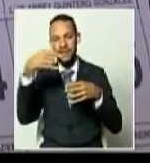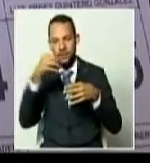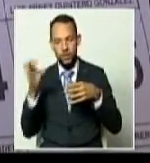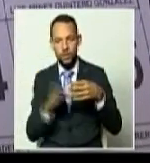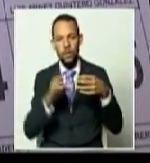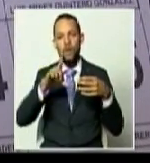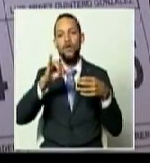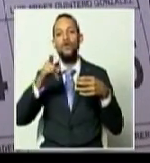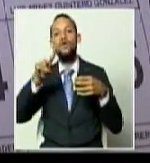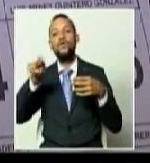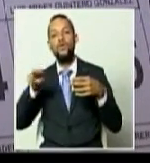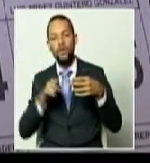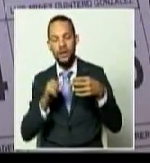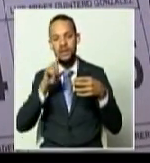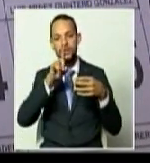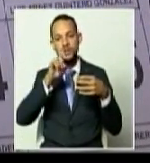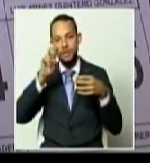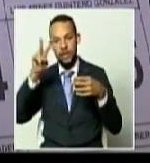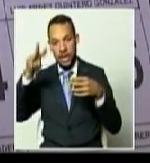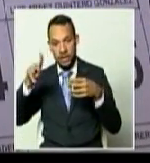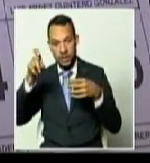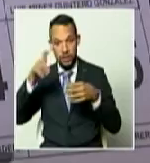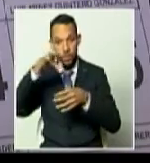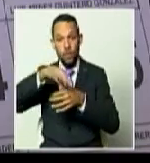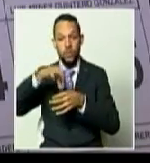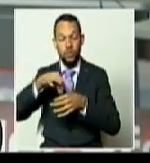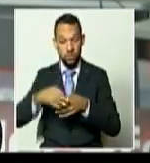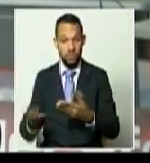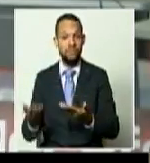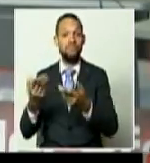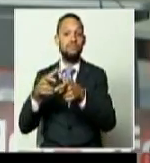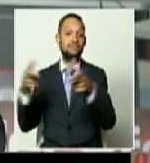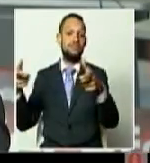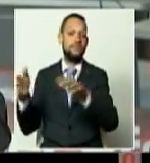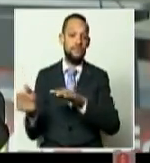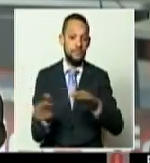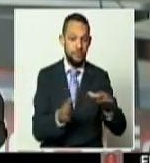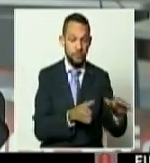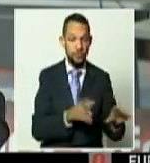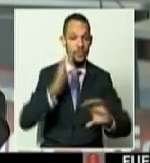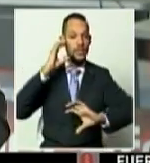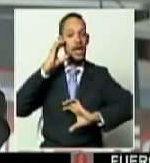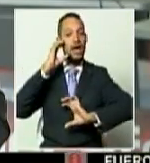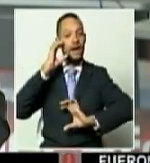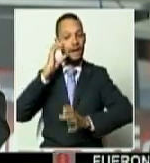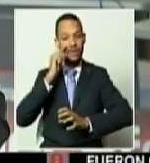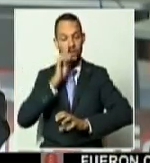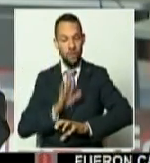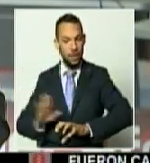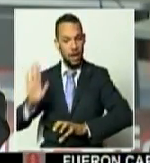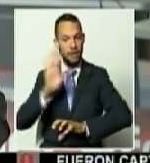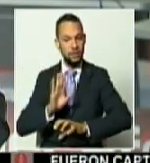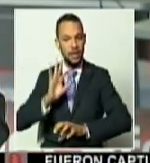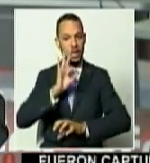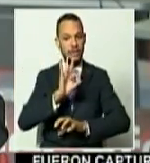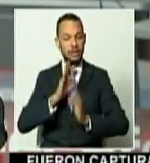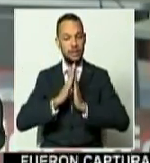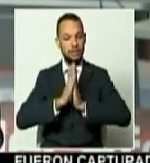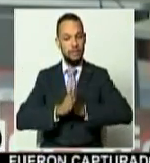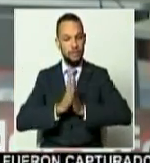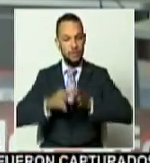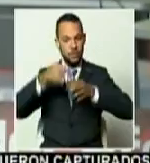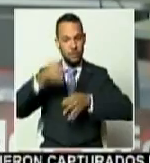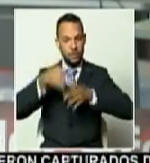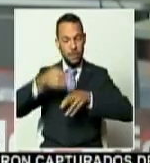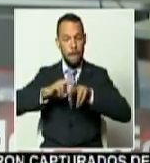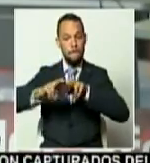Luis Salomón Perilla 66 votos. La emisora Radio Nacional traerá para este 3 de diciembre en el Parque Ernesto Gutiérrez